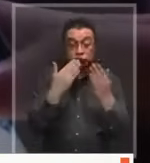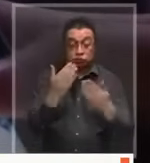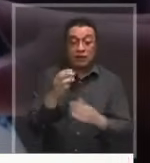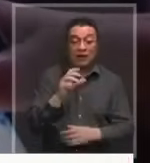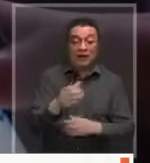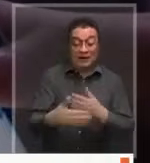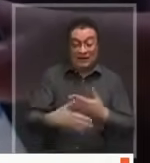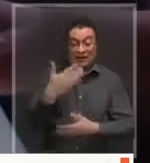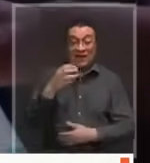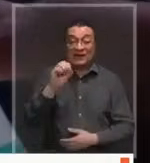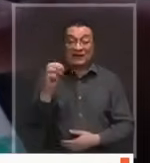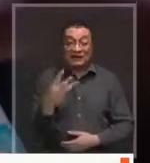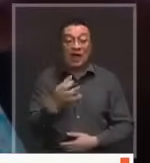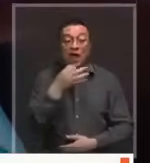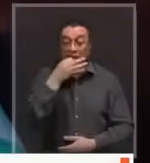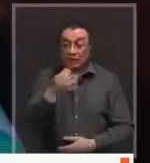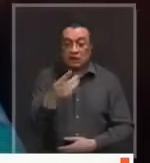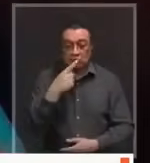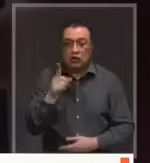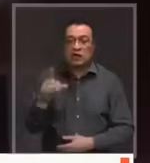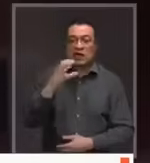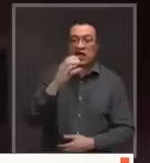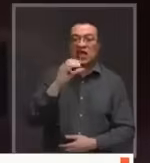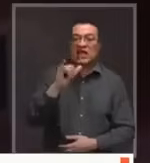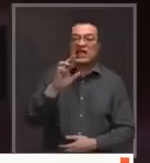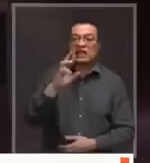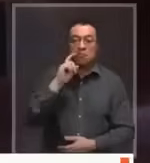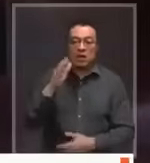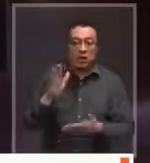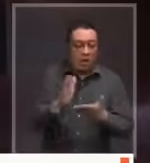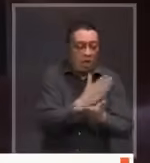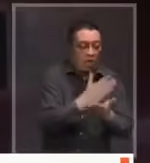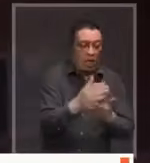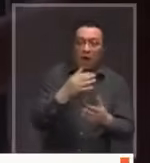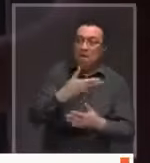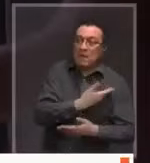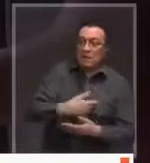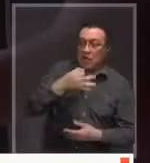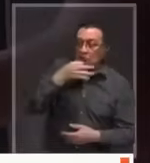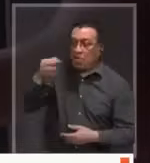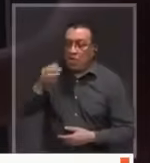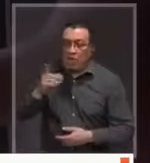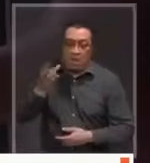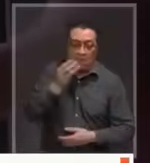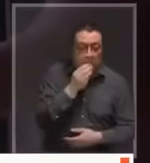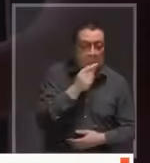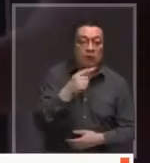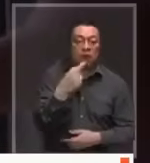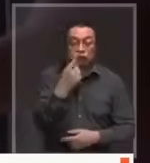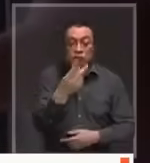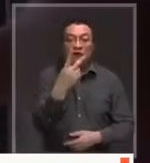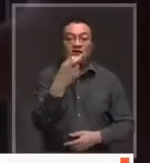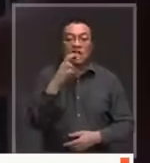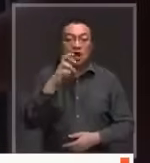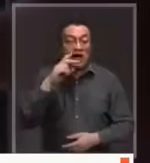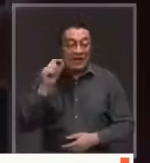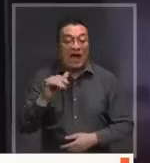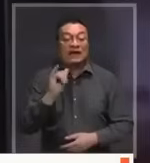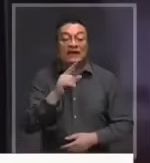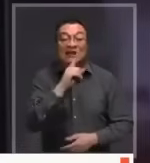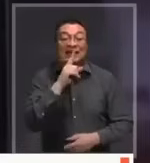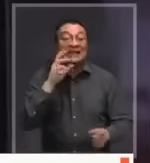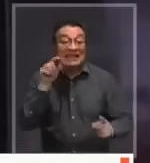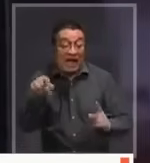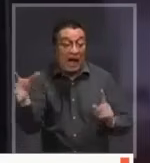Tercera, definió que Crispi omitió información al presidente y también mencionó a Verónica Serrano, tía de Crispi y ex jefa